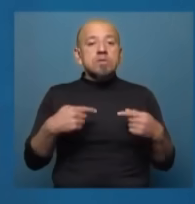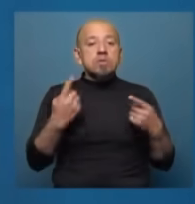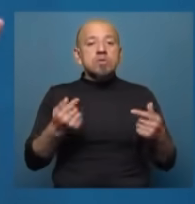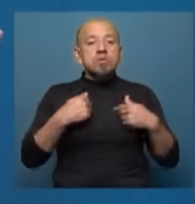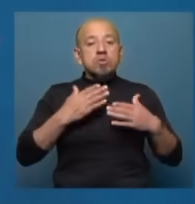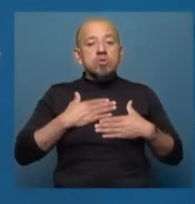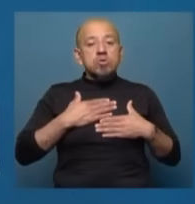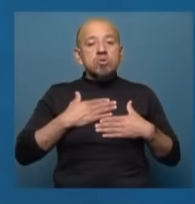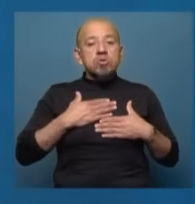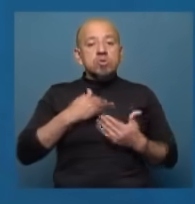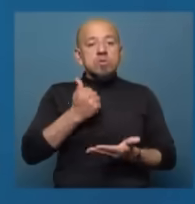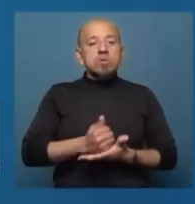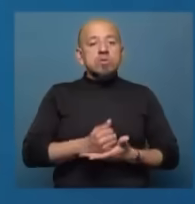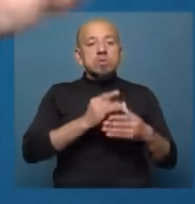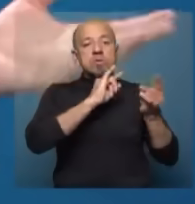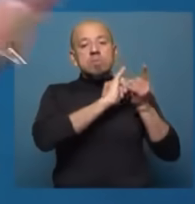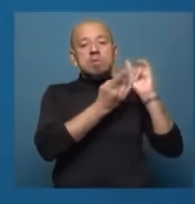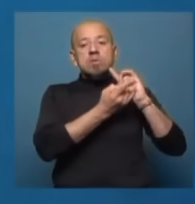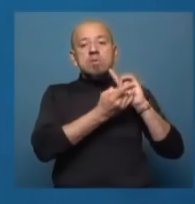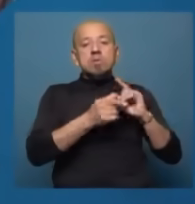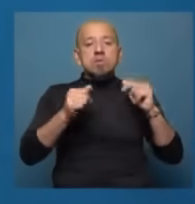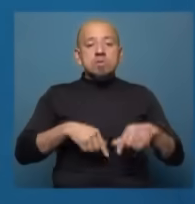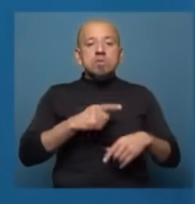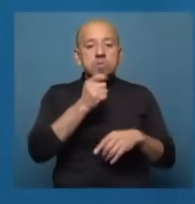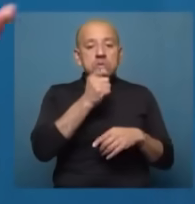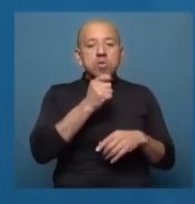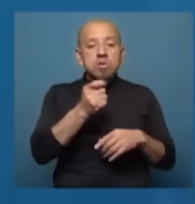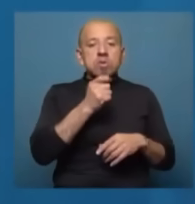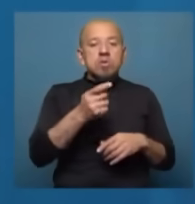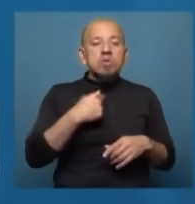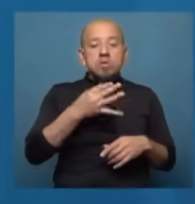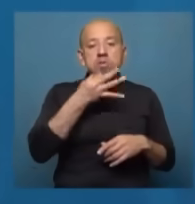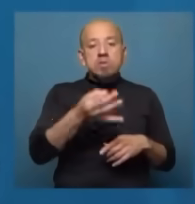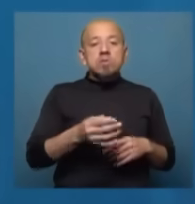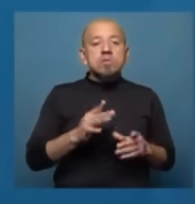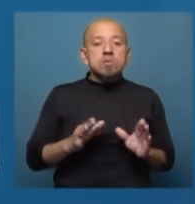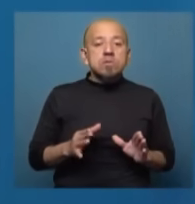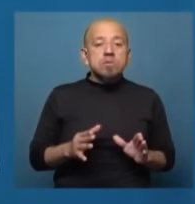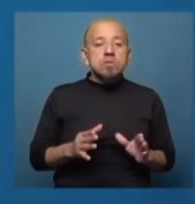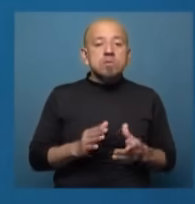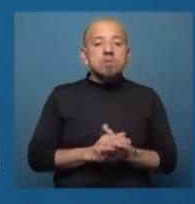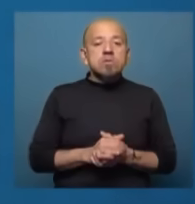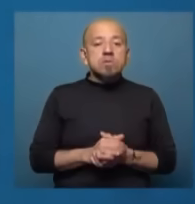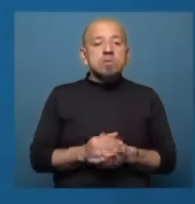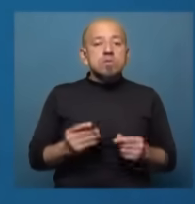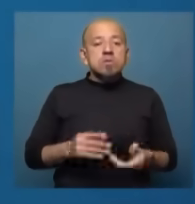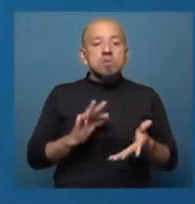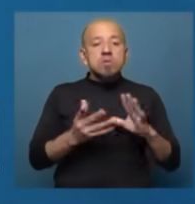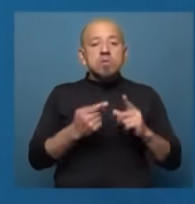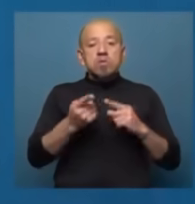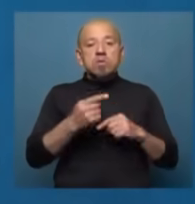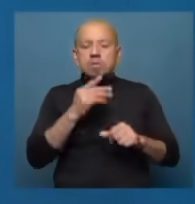estoy hablando desde el parlamento y están acá Todos los periodistas y estoy diciendo esto es una forma de silenciar a